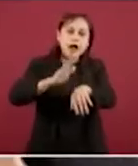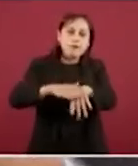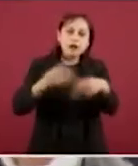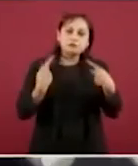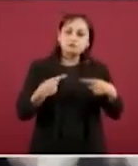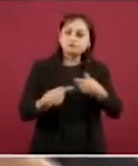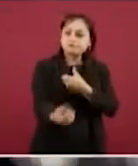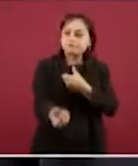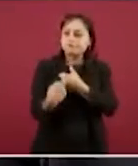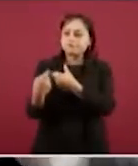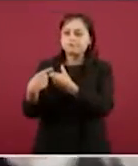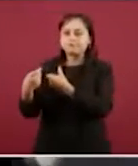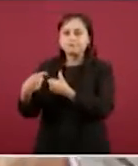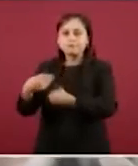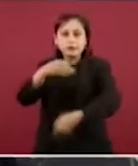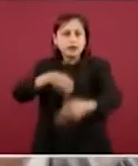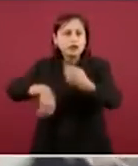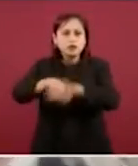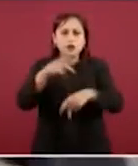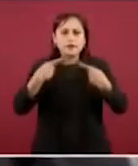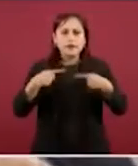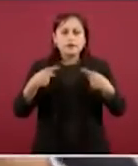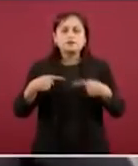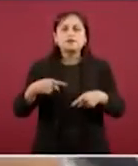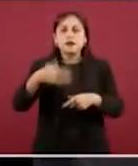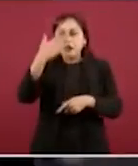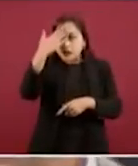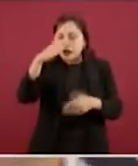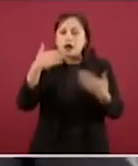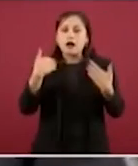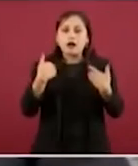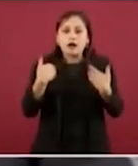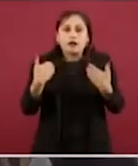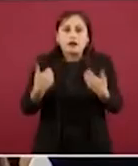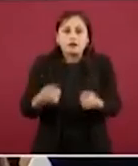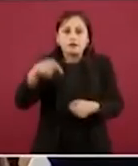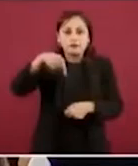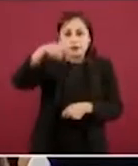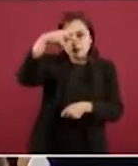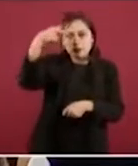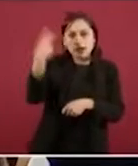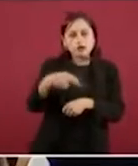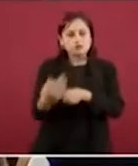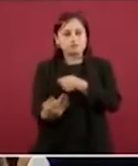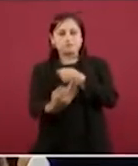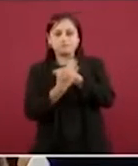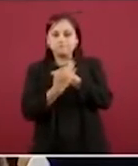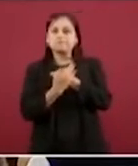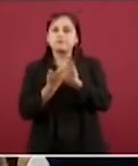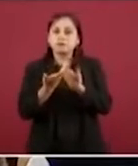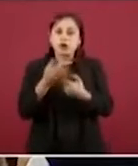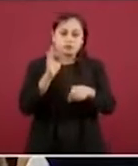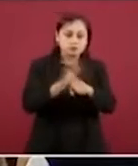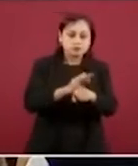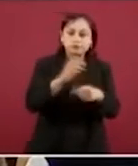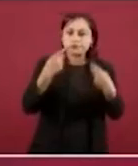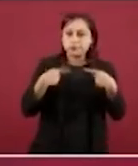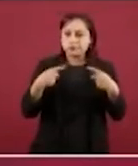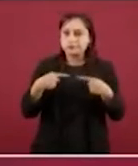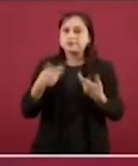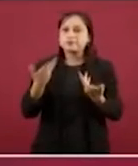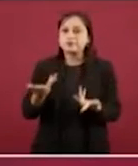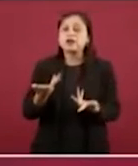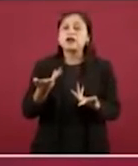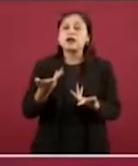que todo mundo sepa que hay un derecho nuevo en nuestro país que se tiene que cumplir y también de alguna manera la obligación que las